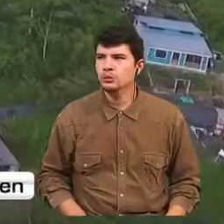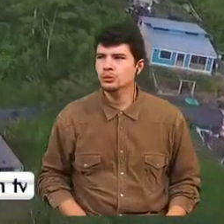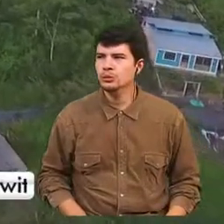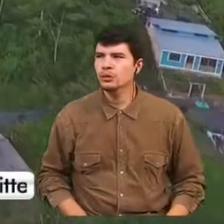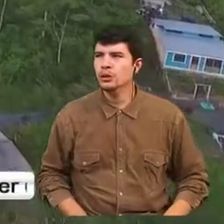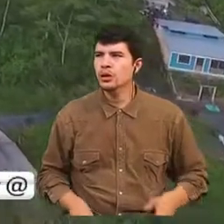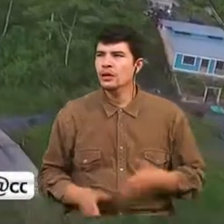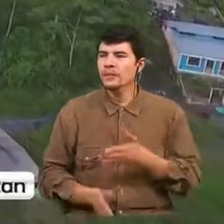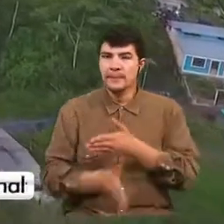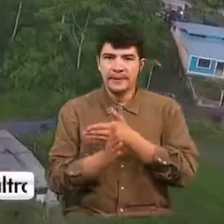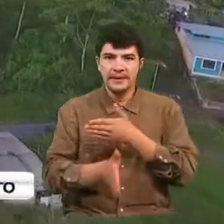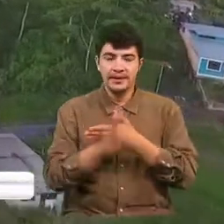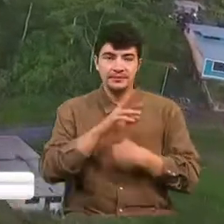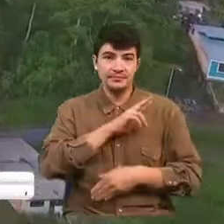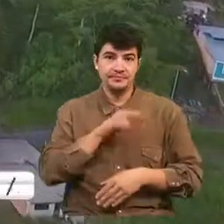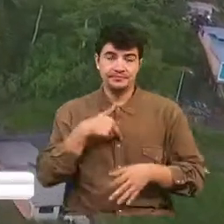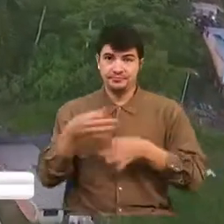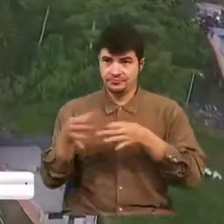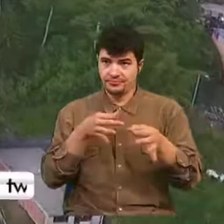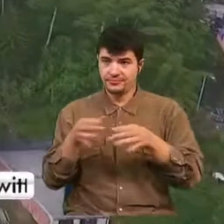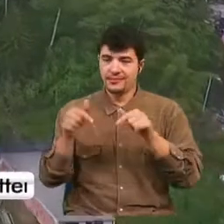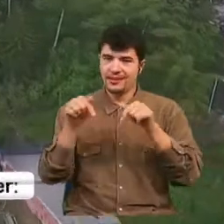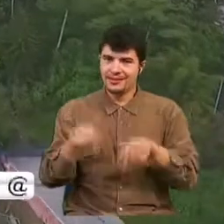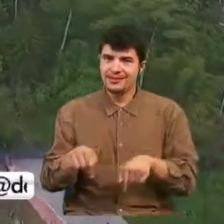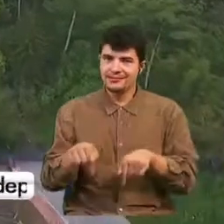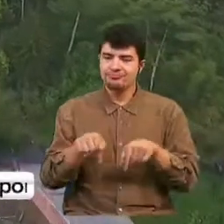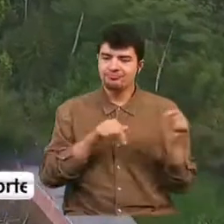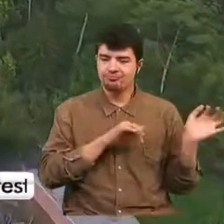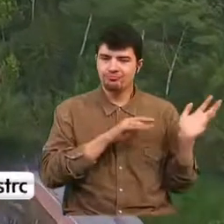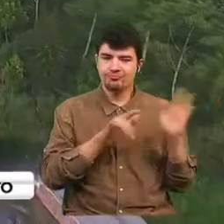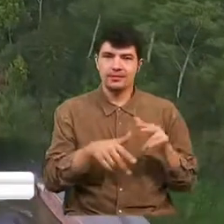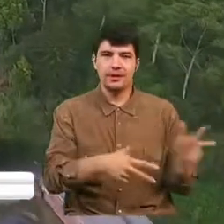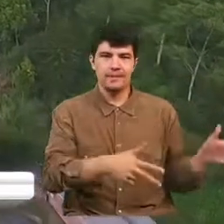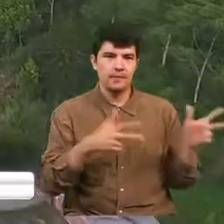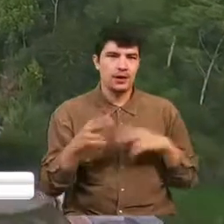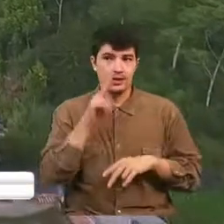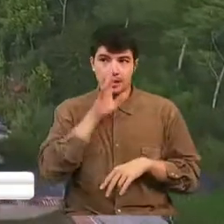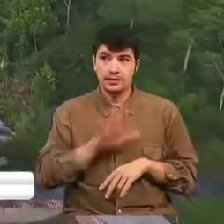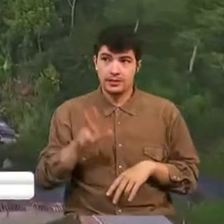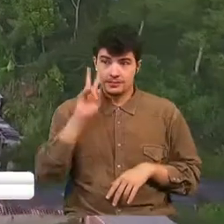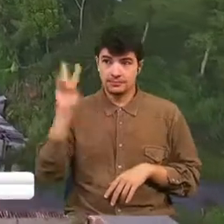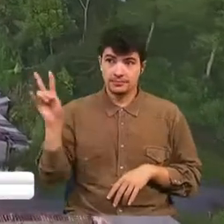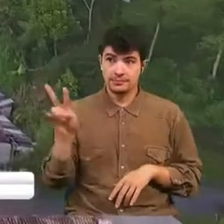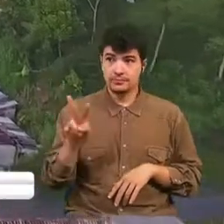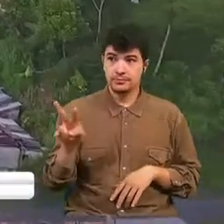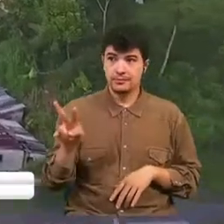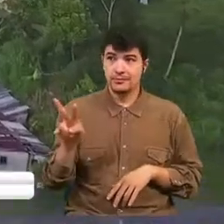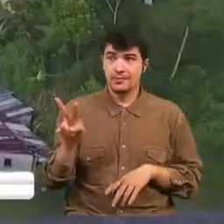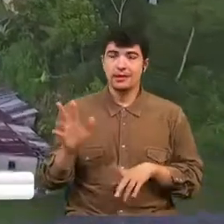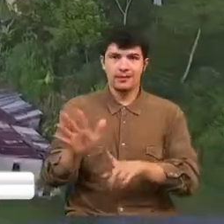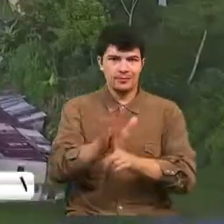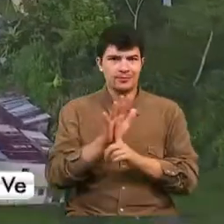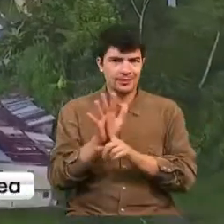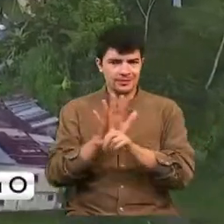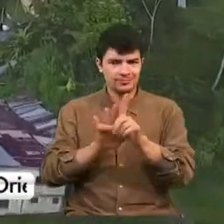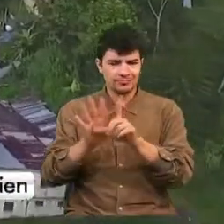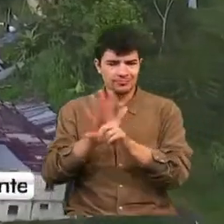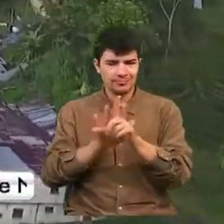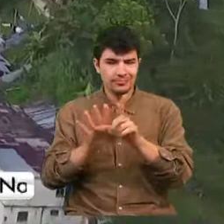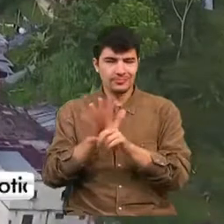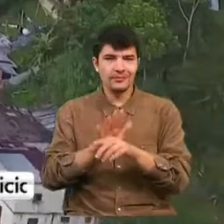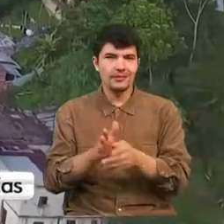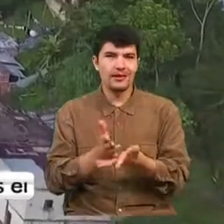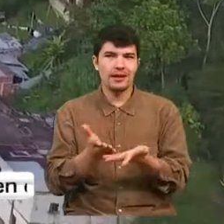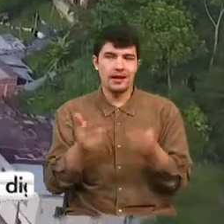en el sur del departamento que se ha tomado la provincia de Vélez. Esta es la panorámica exclusiva para ustedes, nuestros televidentes del municipio de